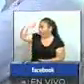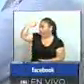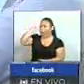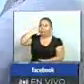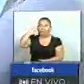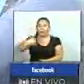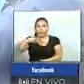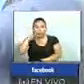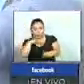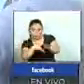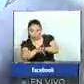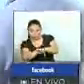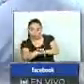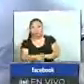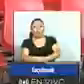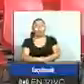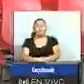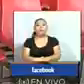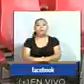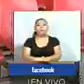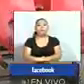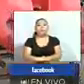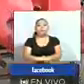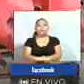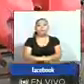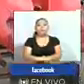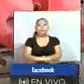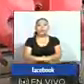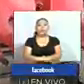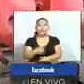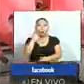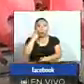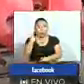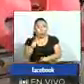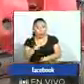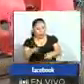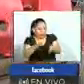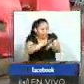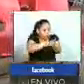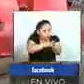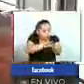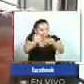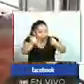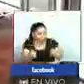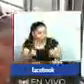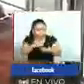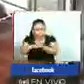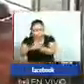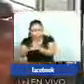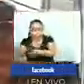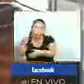ingresan a las instalaciones. Se le va bien. Se desinfectan butacas y autobuses.